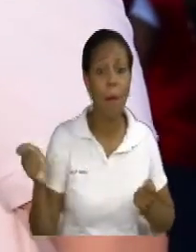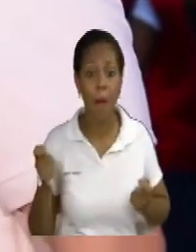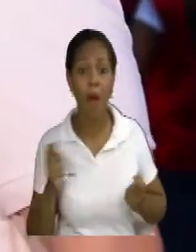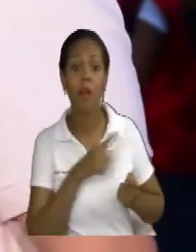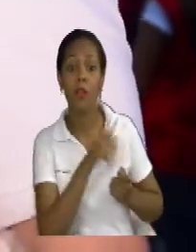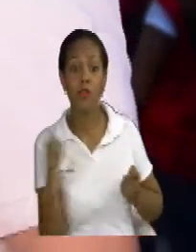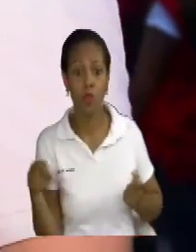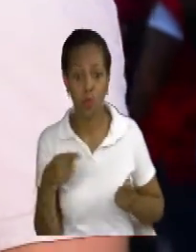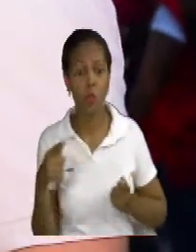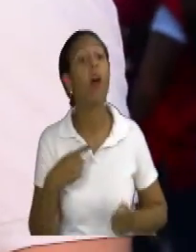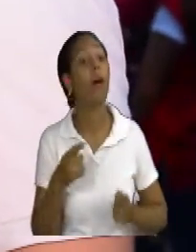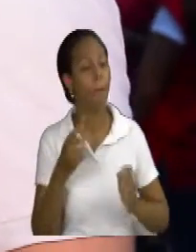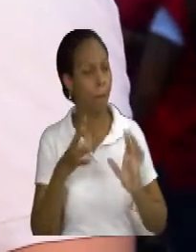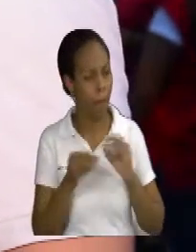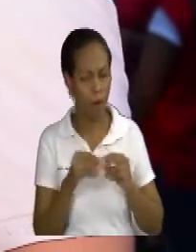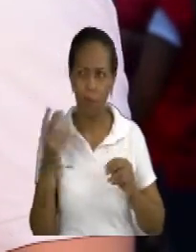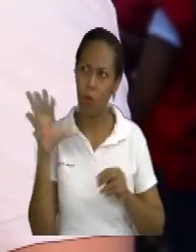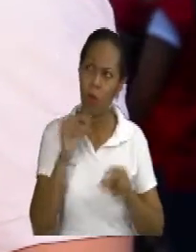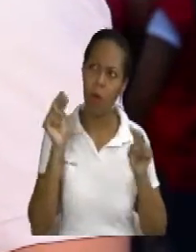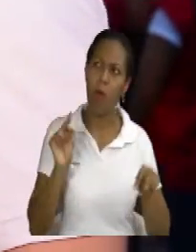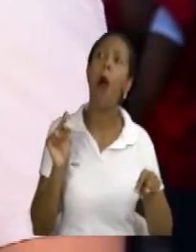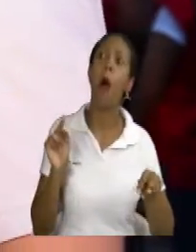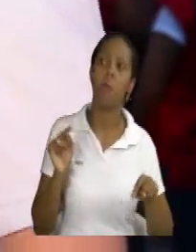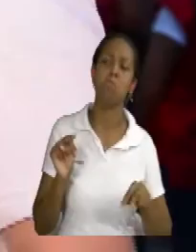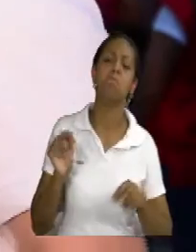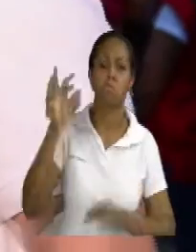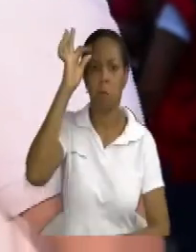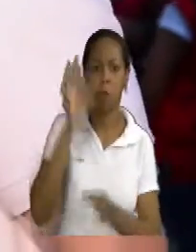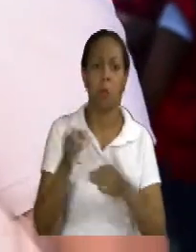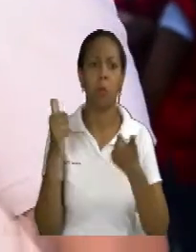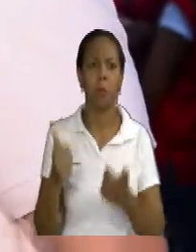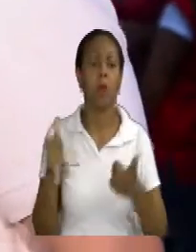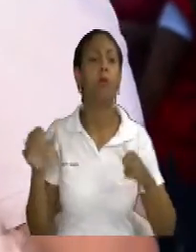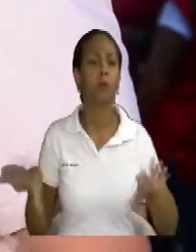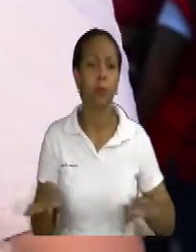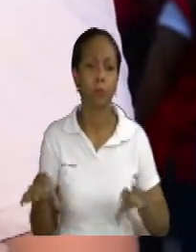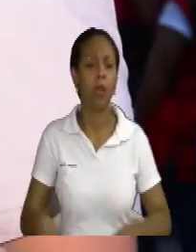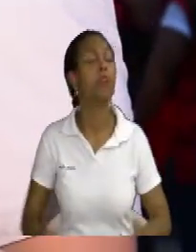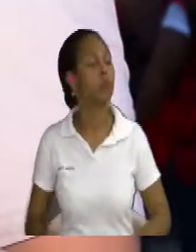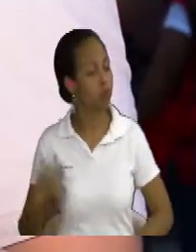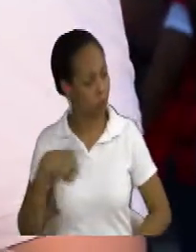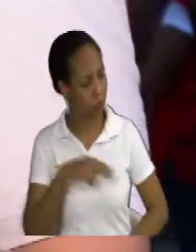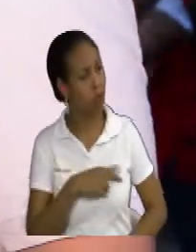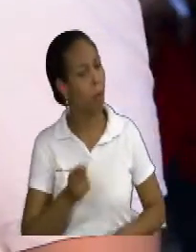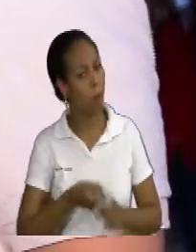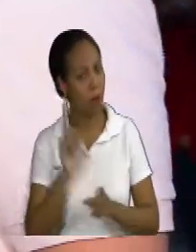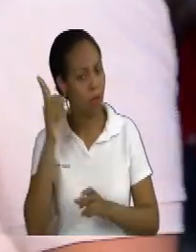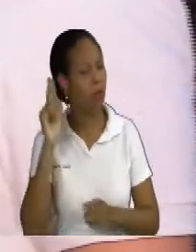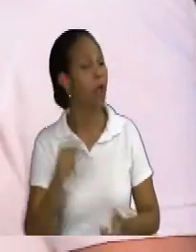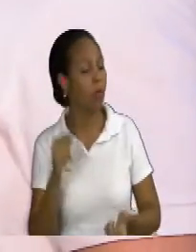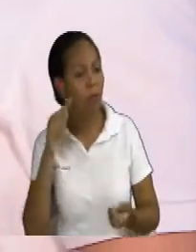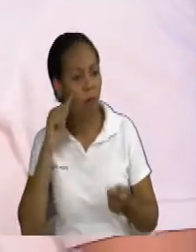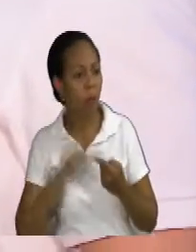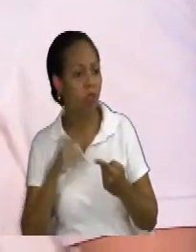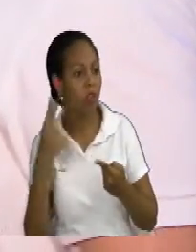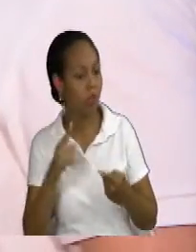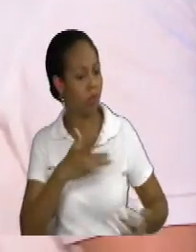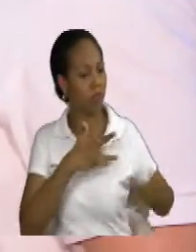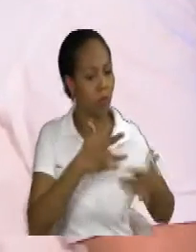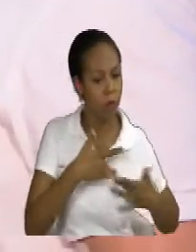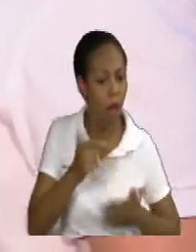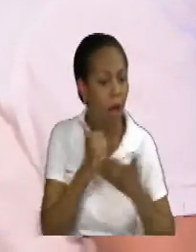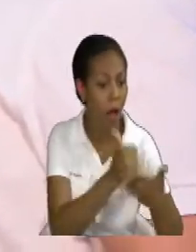las promesas por compromisos y verdaderamente hacer lo que tienen que hacer los políticos, servir. Hoy estamos viendo